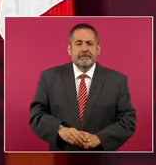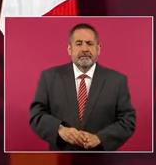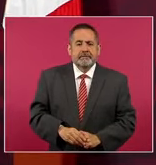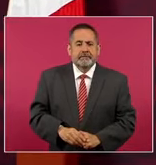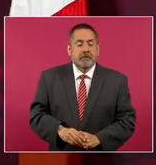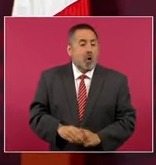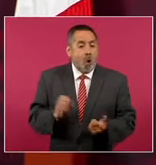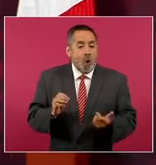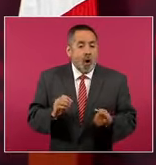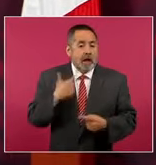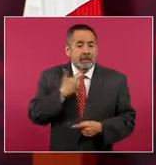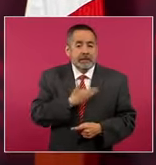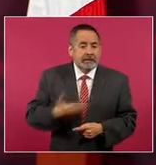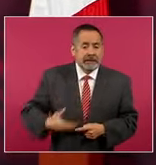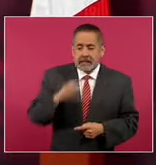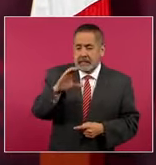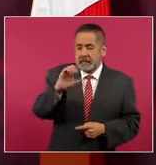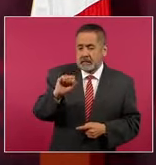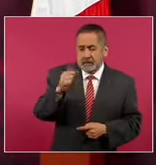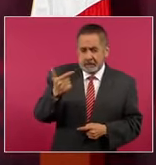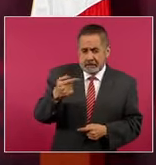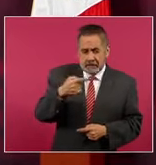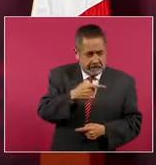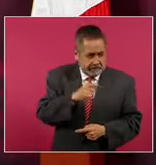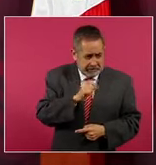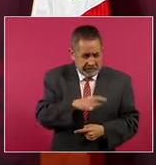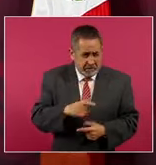Con Salinas,